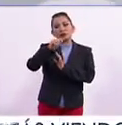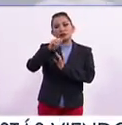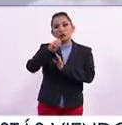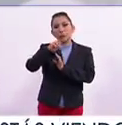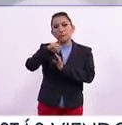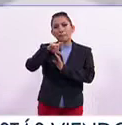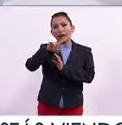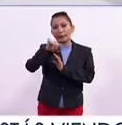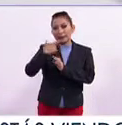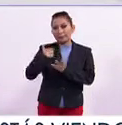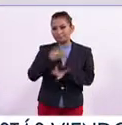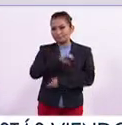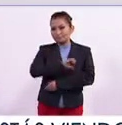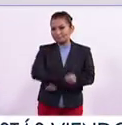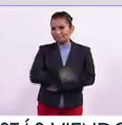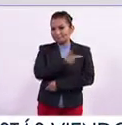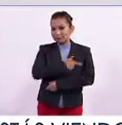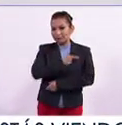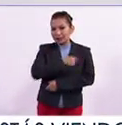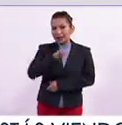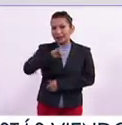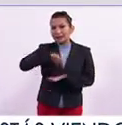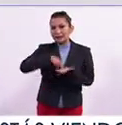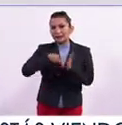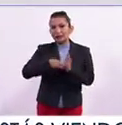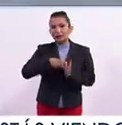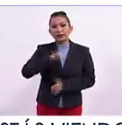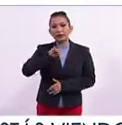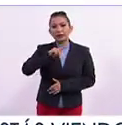un apasionado ingeniero estructural mexicano.